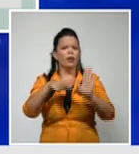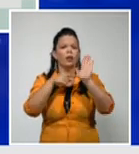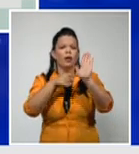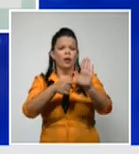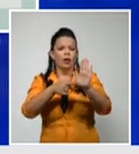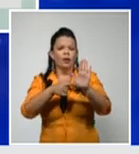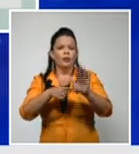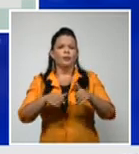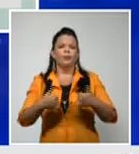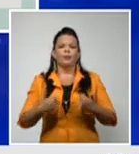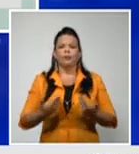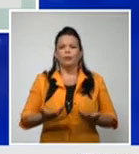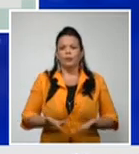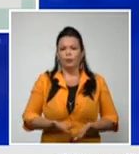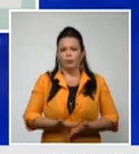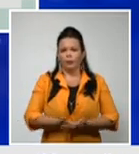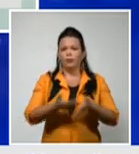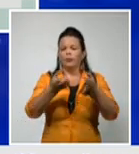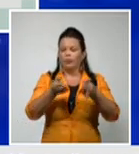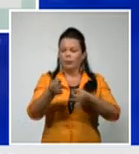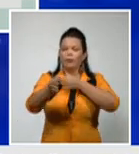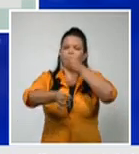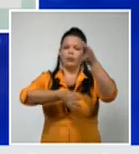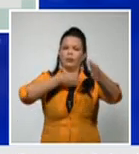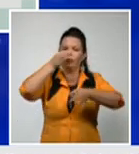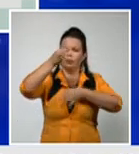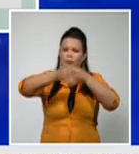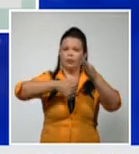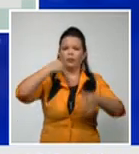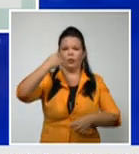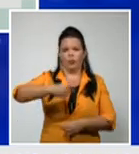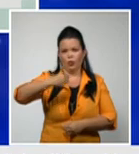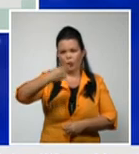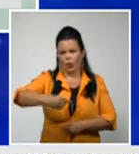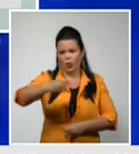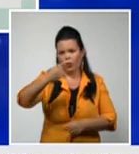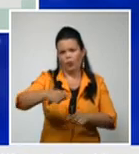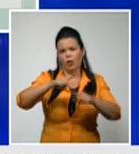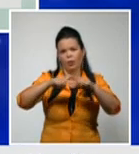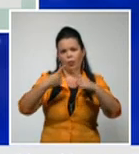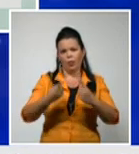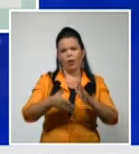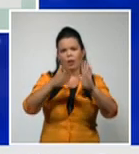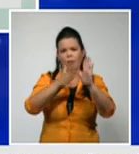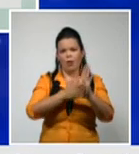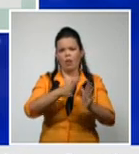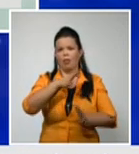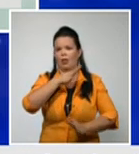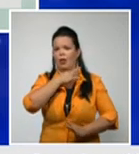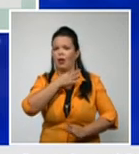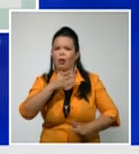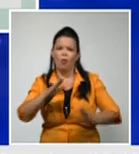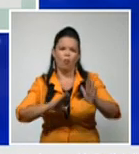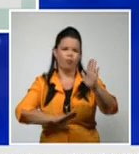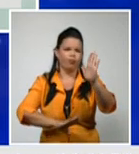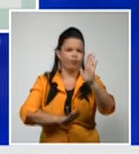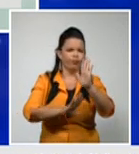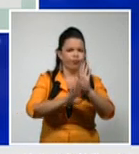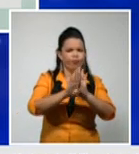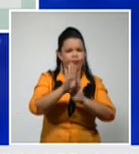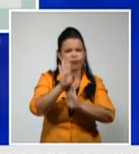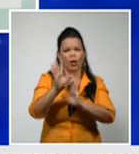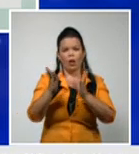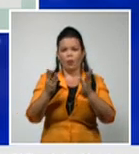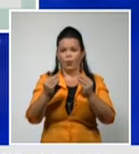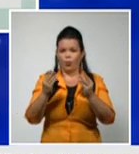ido mencionando todos los días, que fue el mes que diagnosticamos un mayor número de